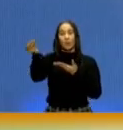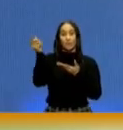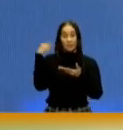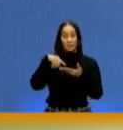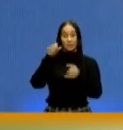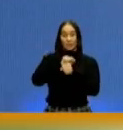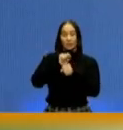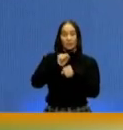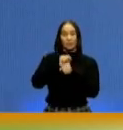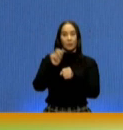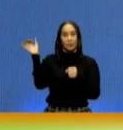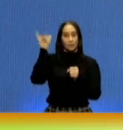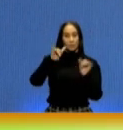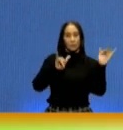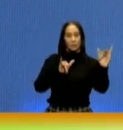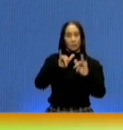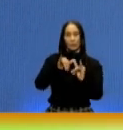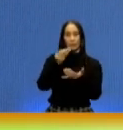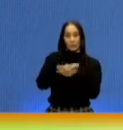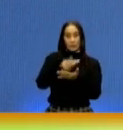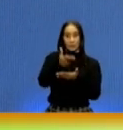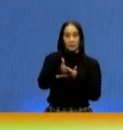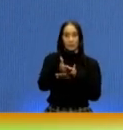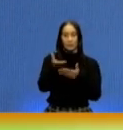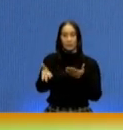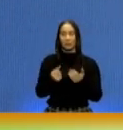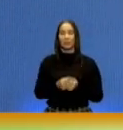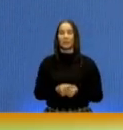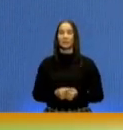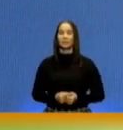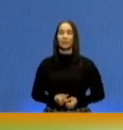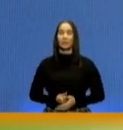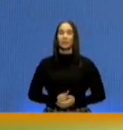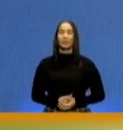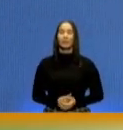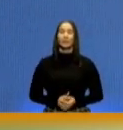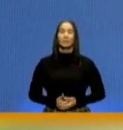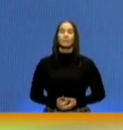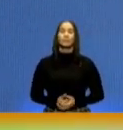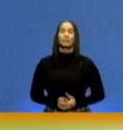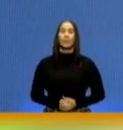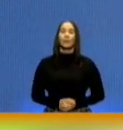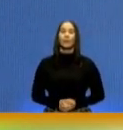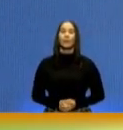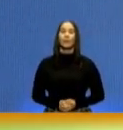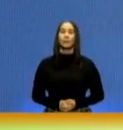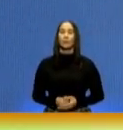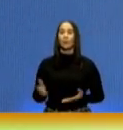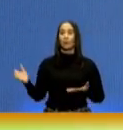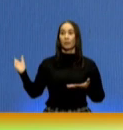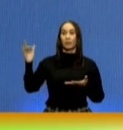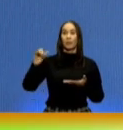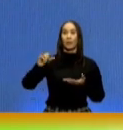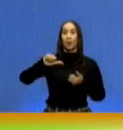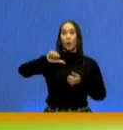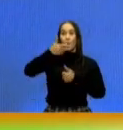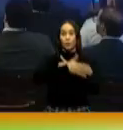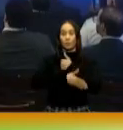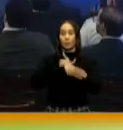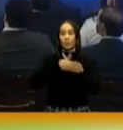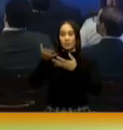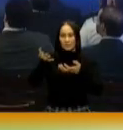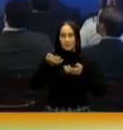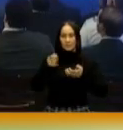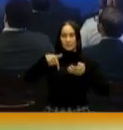economía de latinoamérica en sí mismo porque está llena de de situaciones y y Brasil